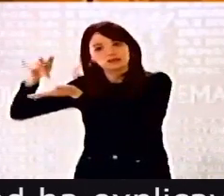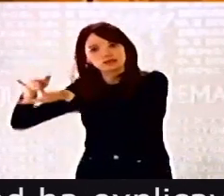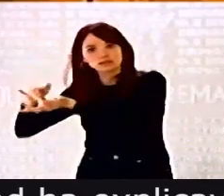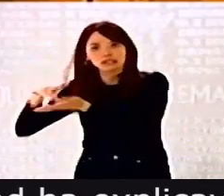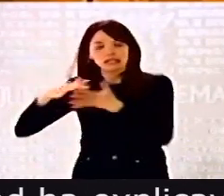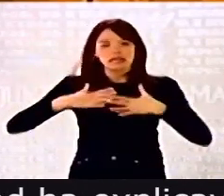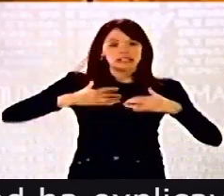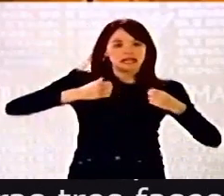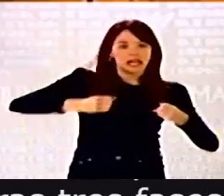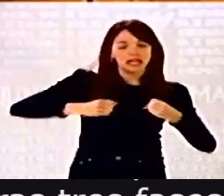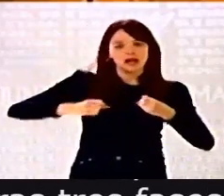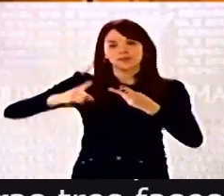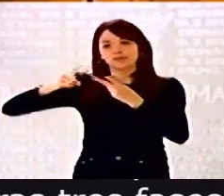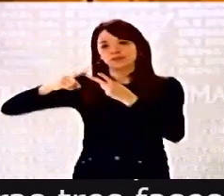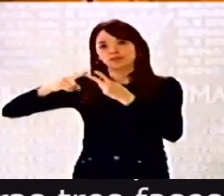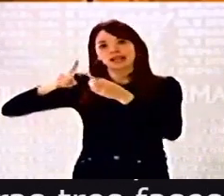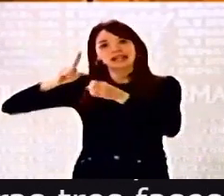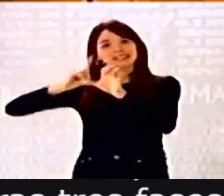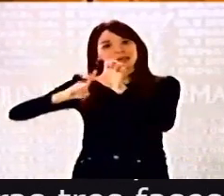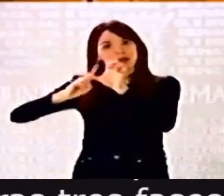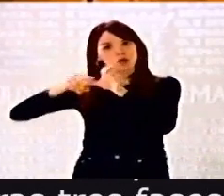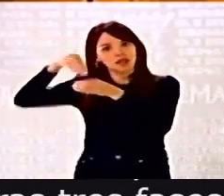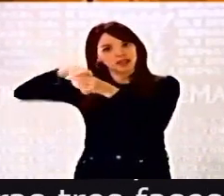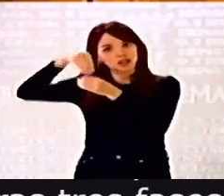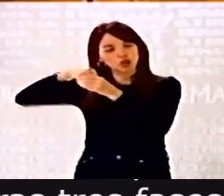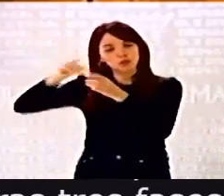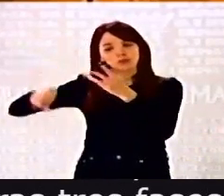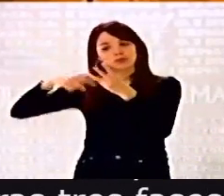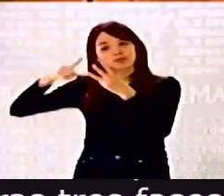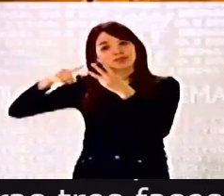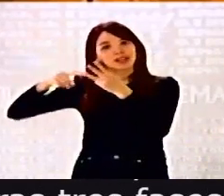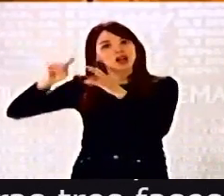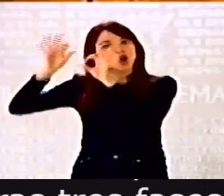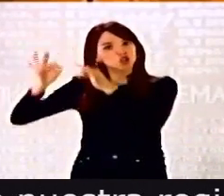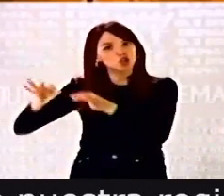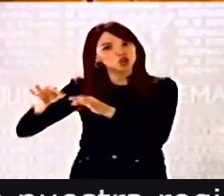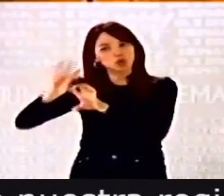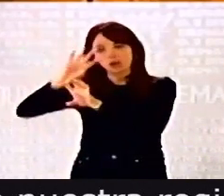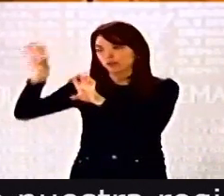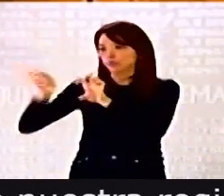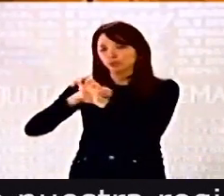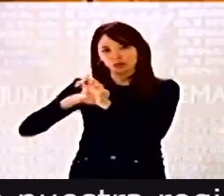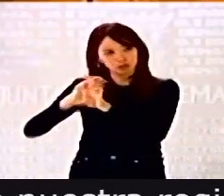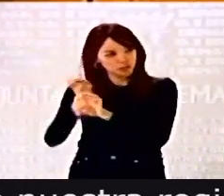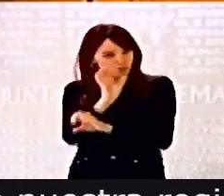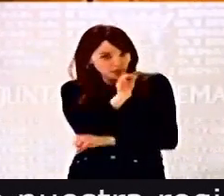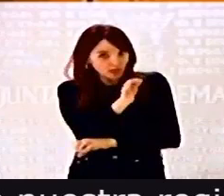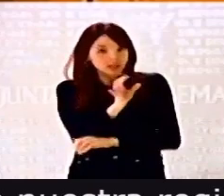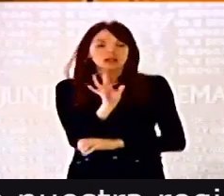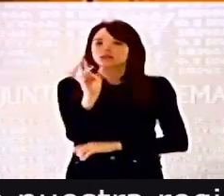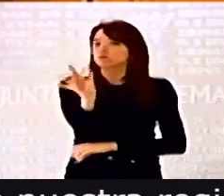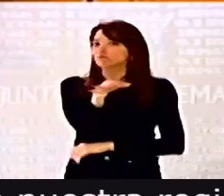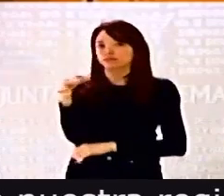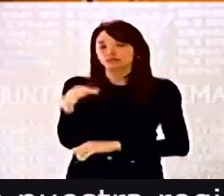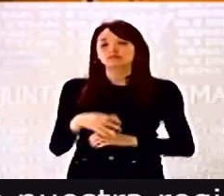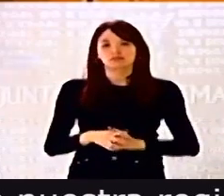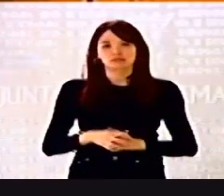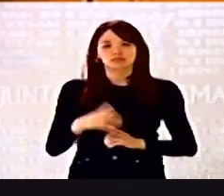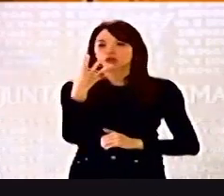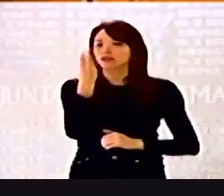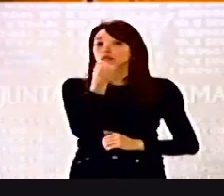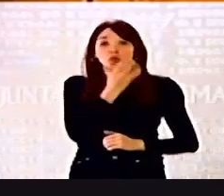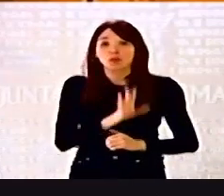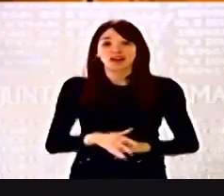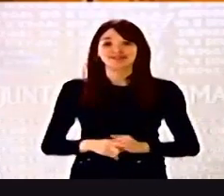el destino Extremadura dentro de nuestra región y luego irá en otoño ya la del resto de comunidades, ¿verdad? Exactamente, sí, lo has entendido muy